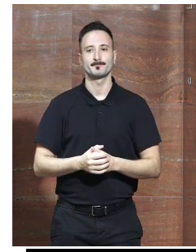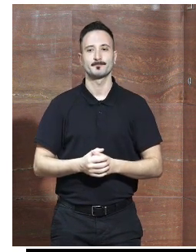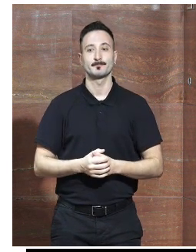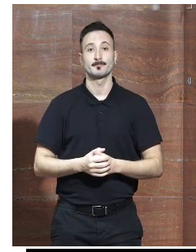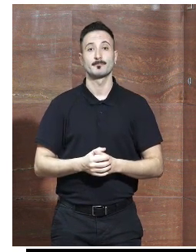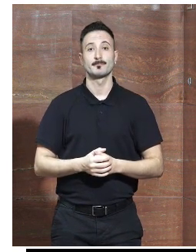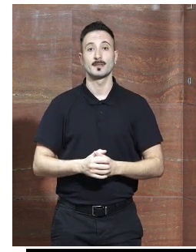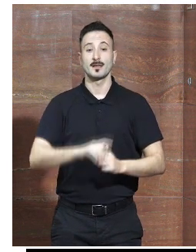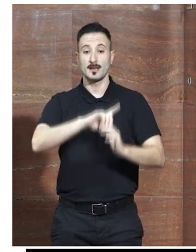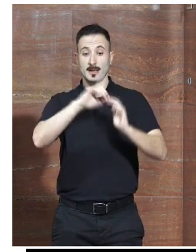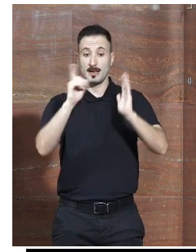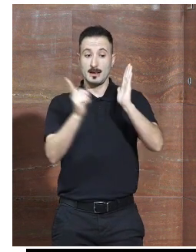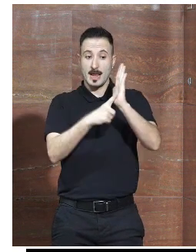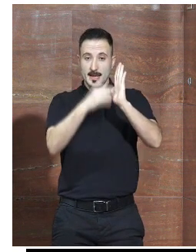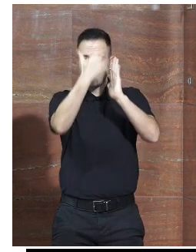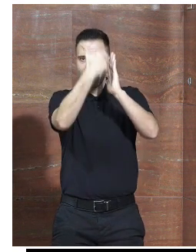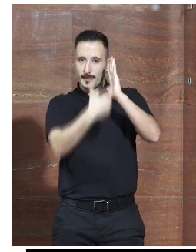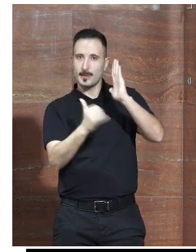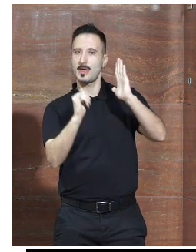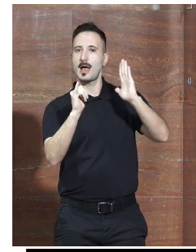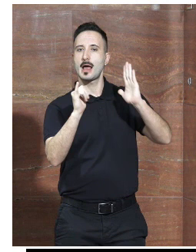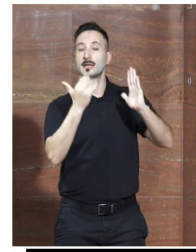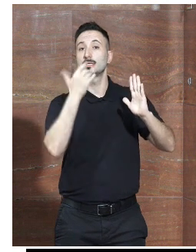Las leyes llegan hasta donde llegan.